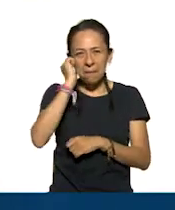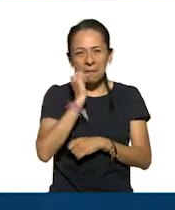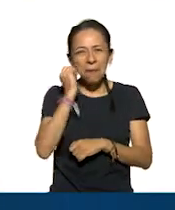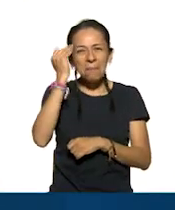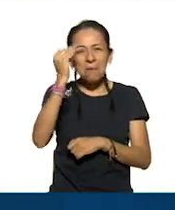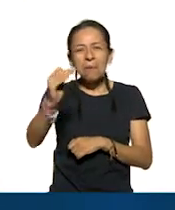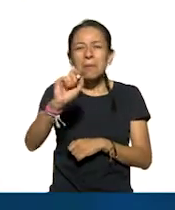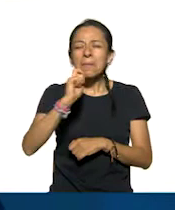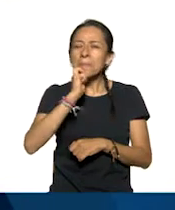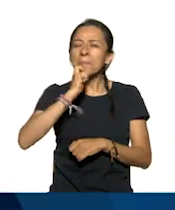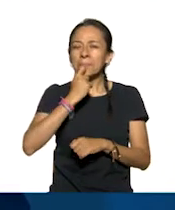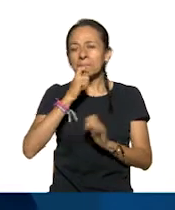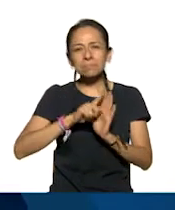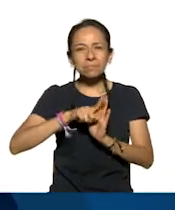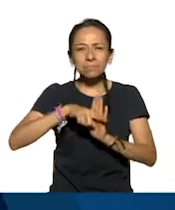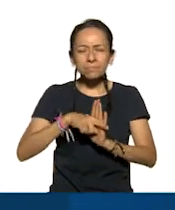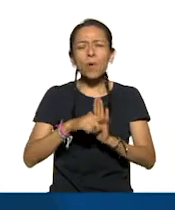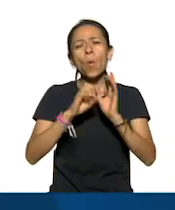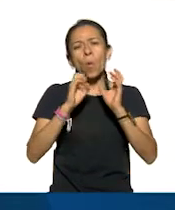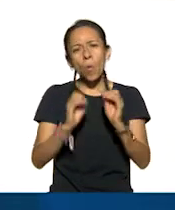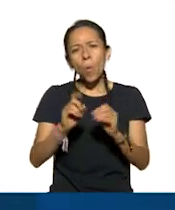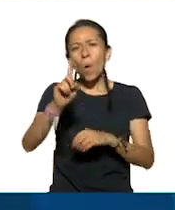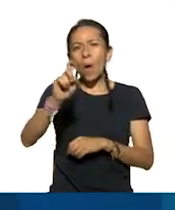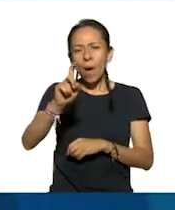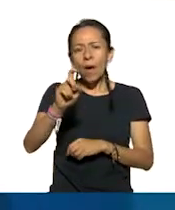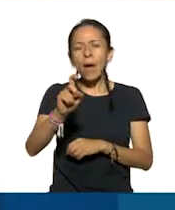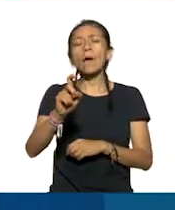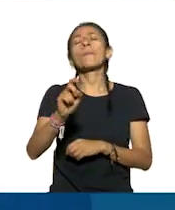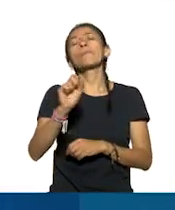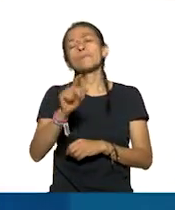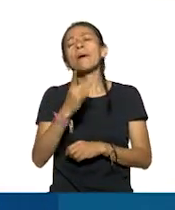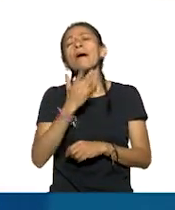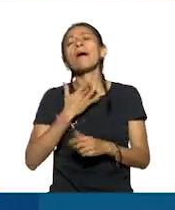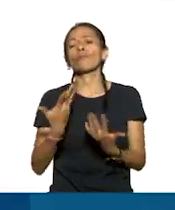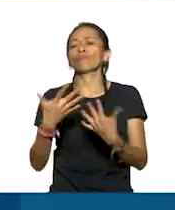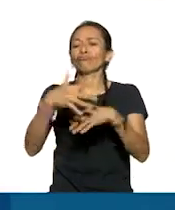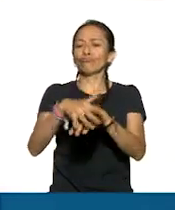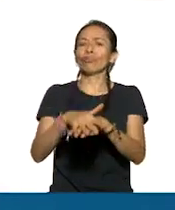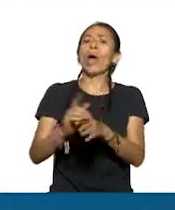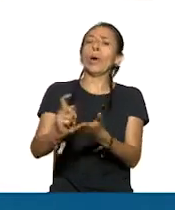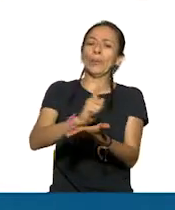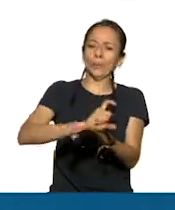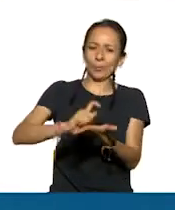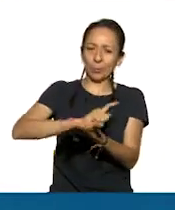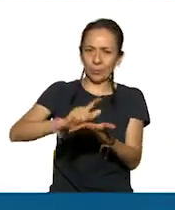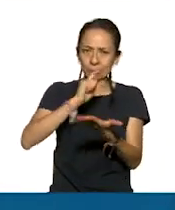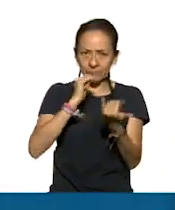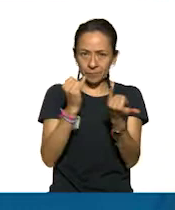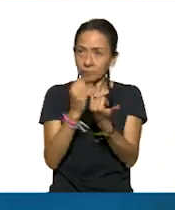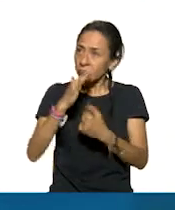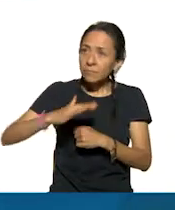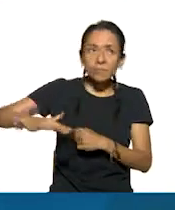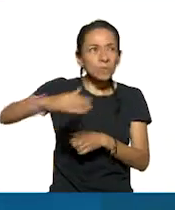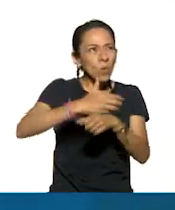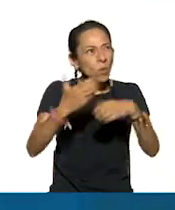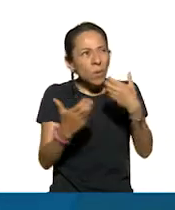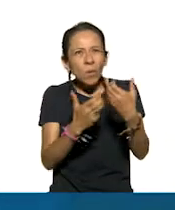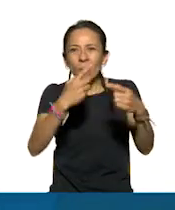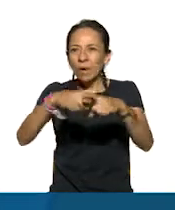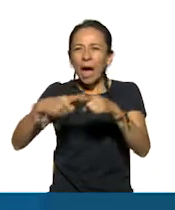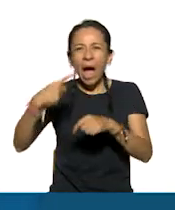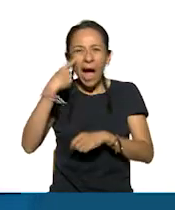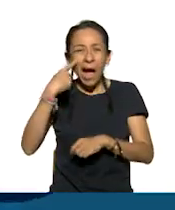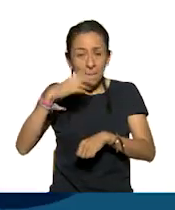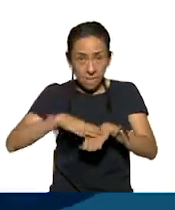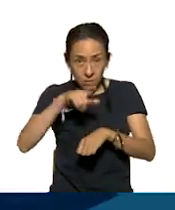aplica desinfectante a base de agua y alcohol. Desinfecta las superficies de los objetos que más utilizas. También